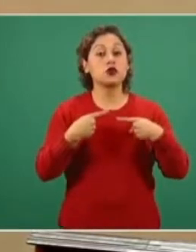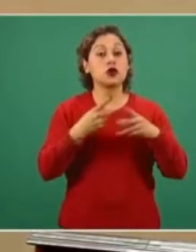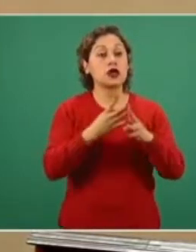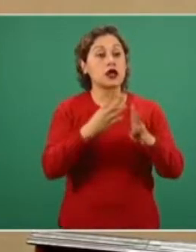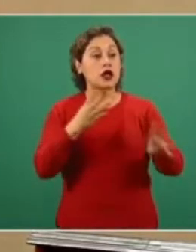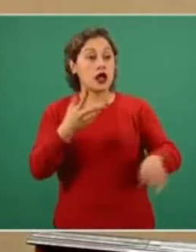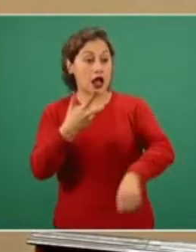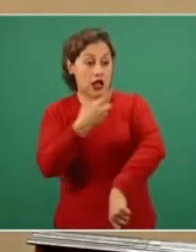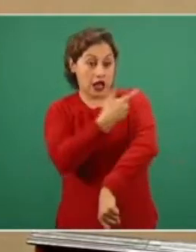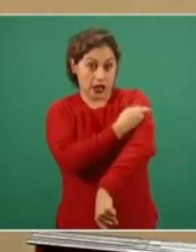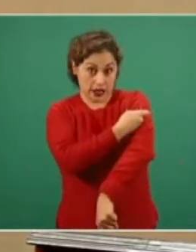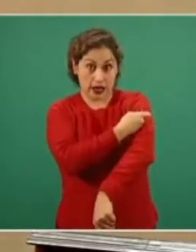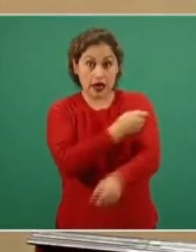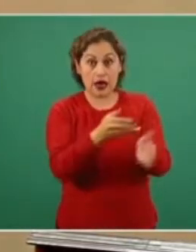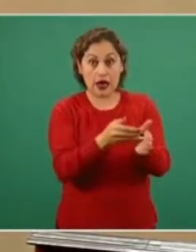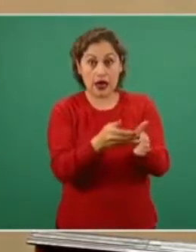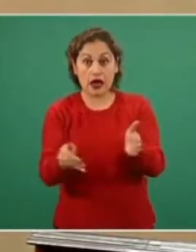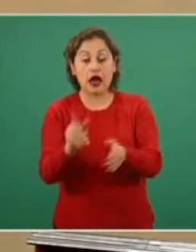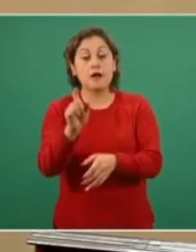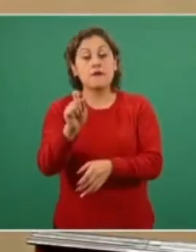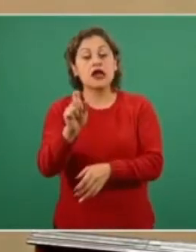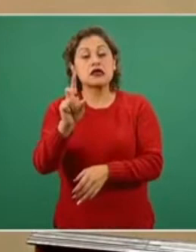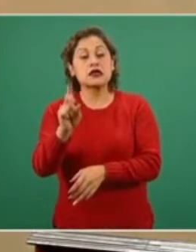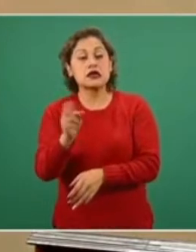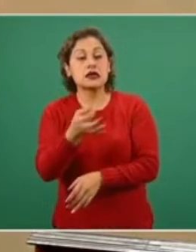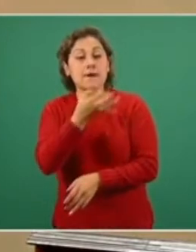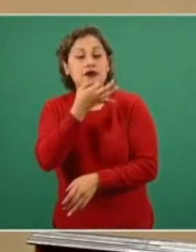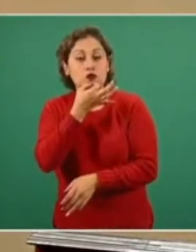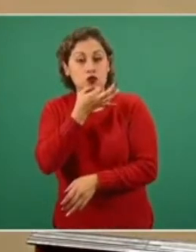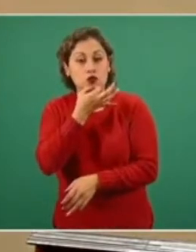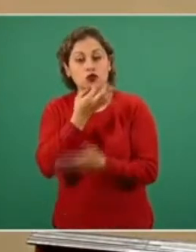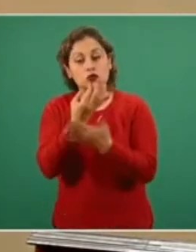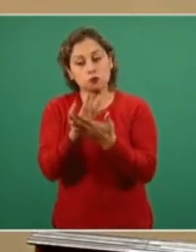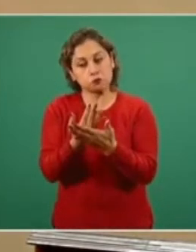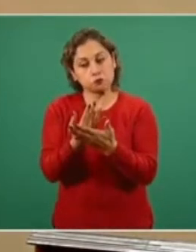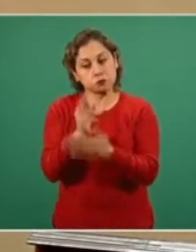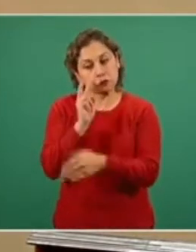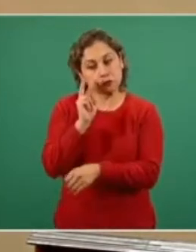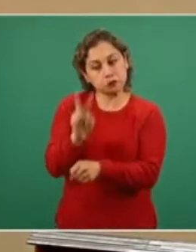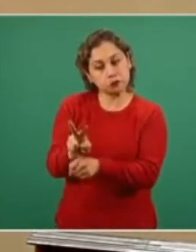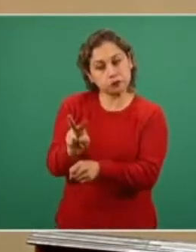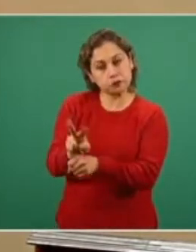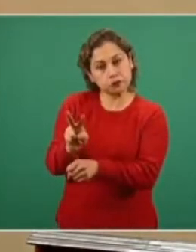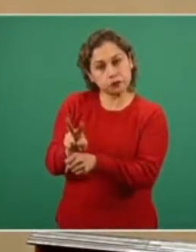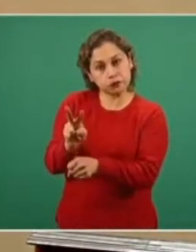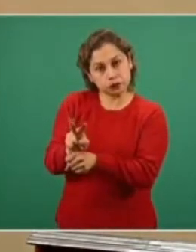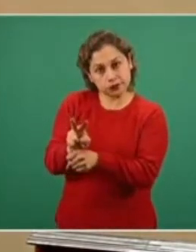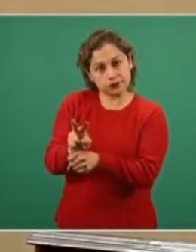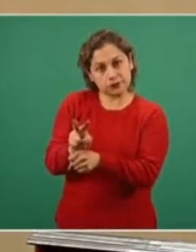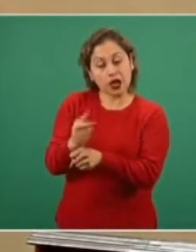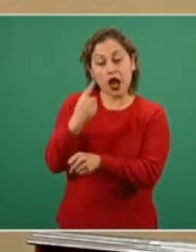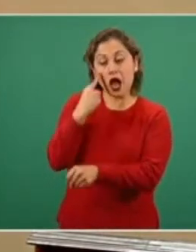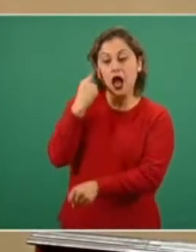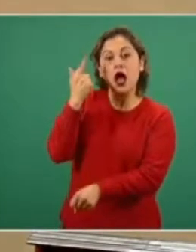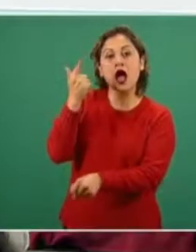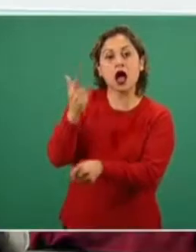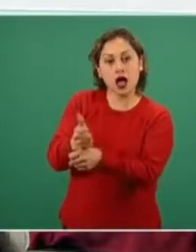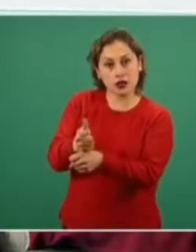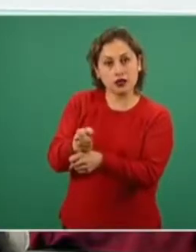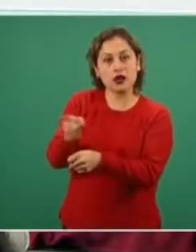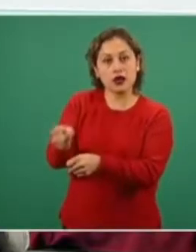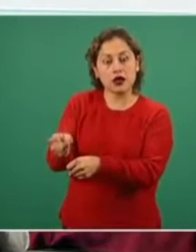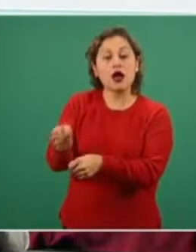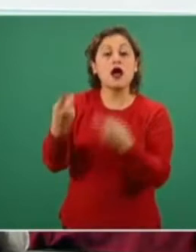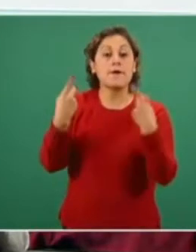30 minutos todo el personal de salud después de ser vacunado, y en este caso detectamos un efecto